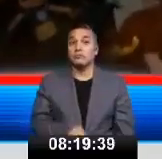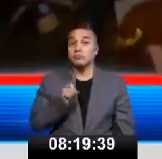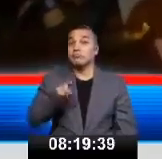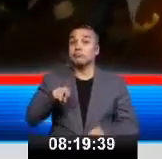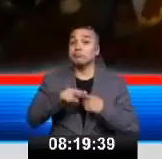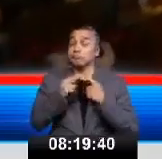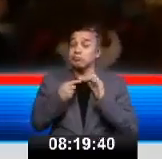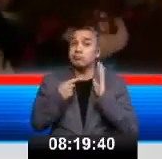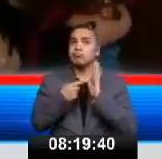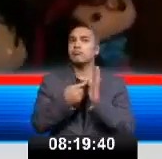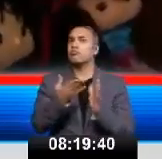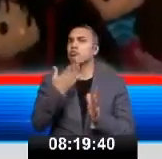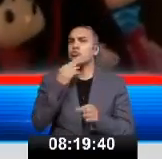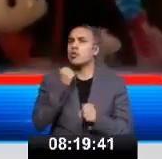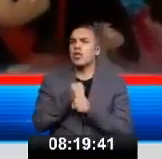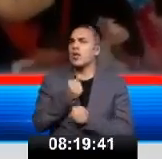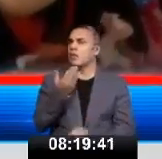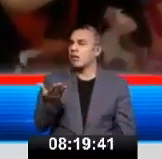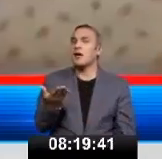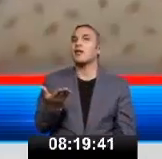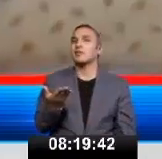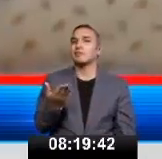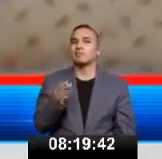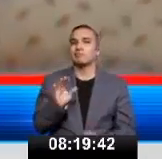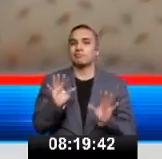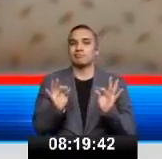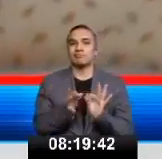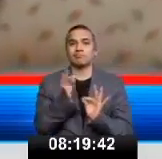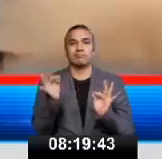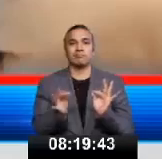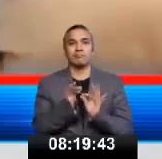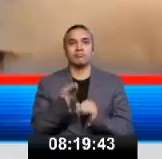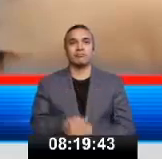nos muestra el arte que lleva en sus manos.